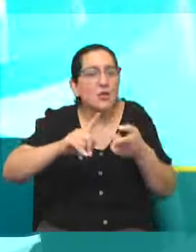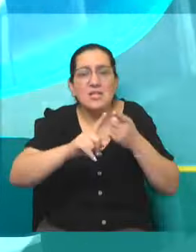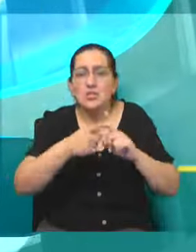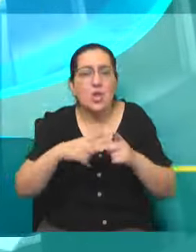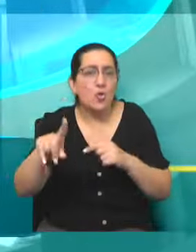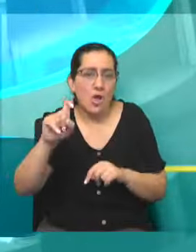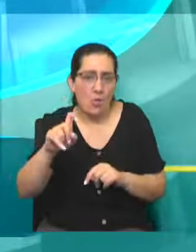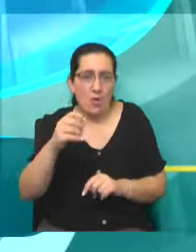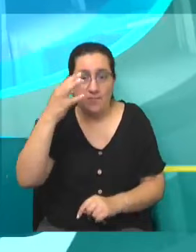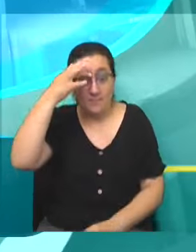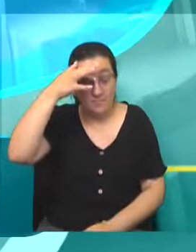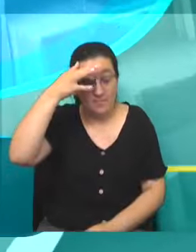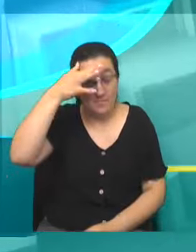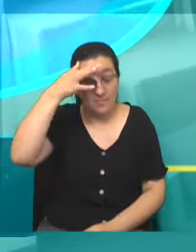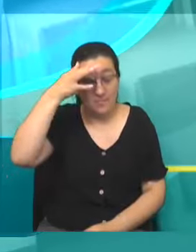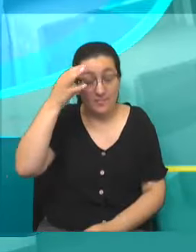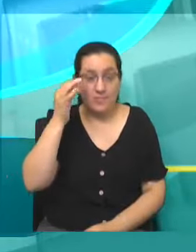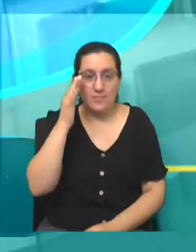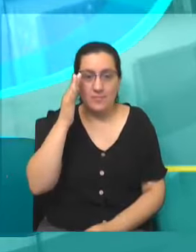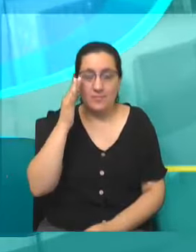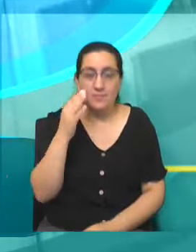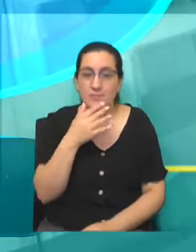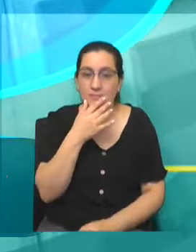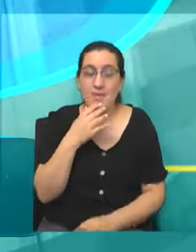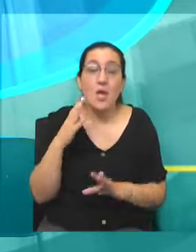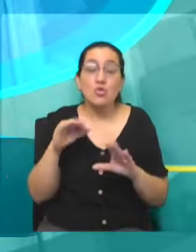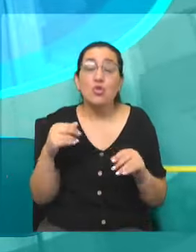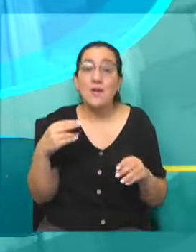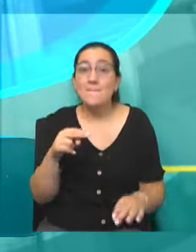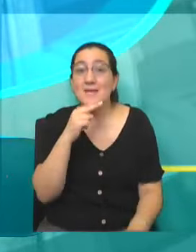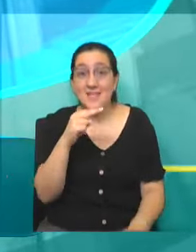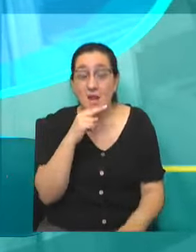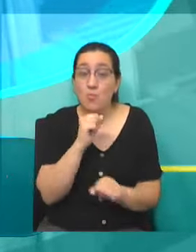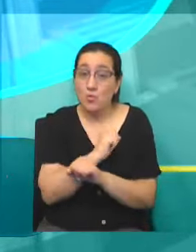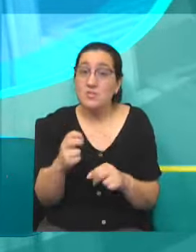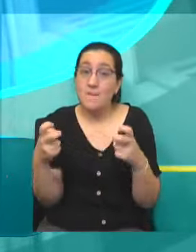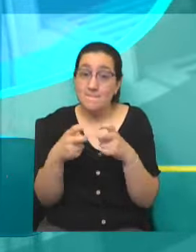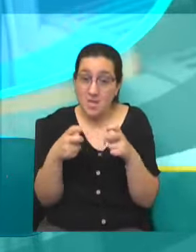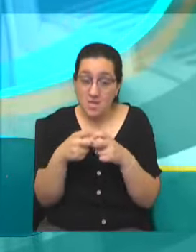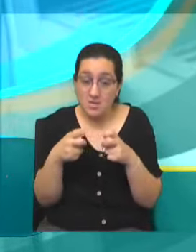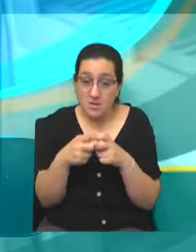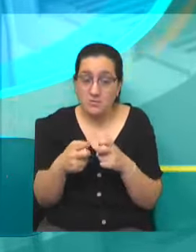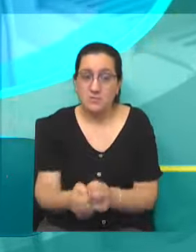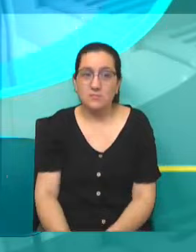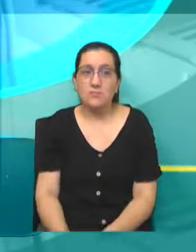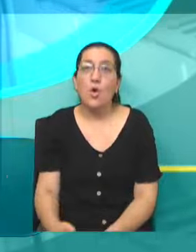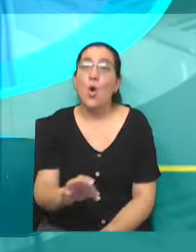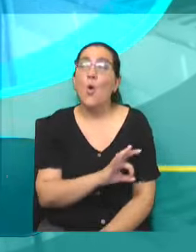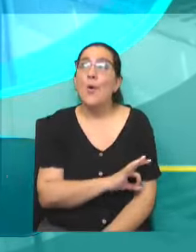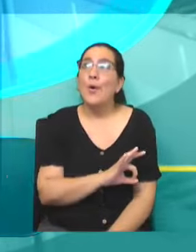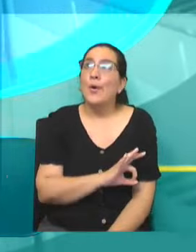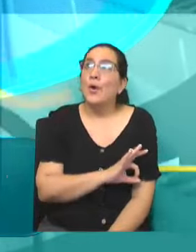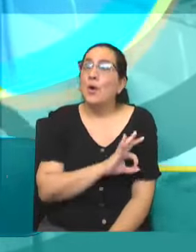¿Sí? Todo lo que es metal pueden ser piedras, ¿está? O puede ser